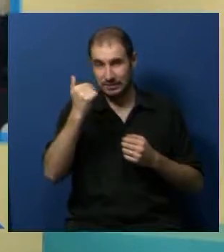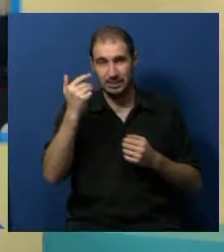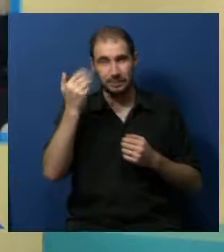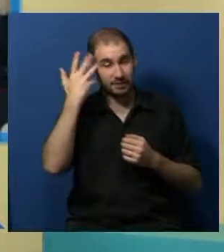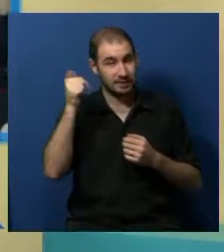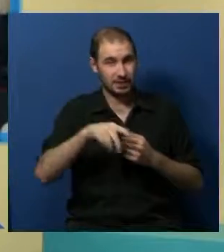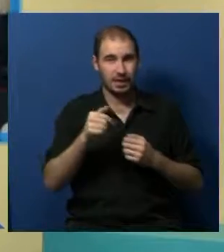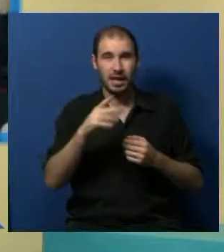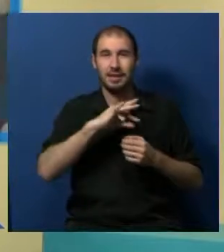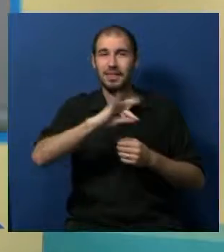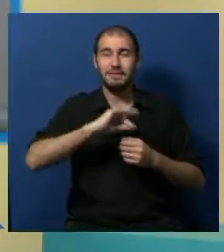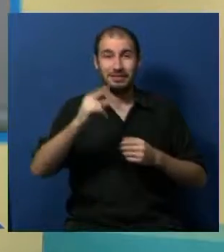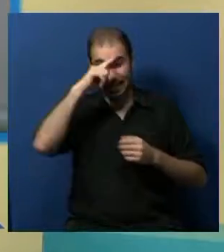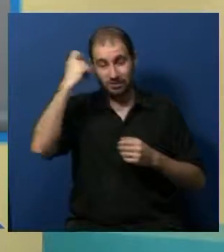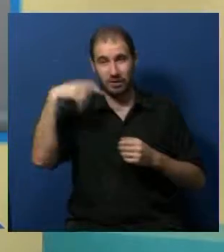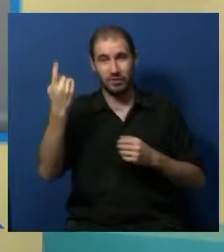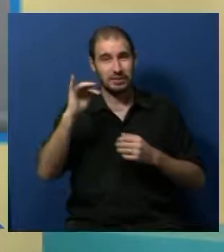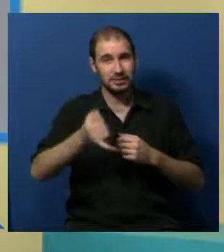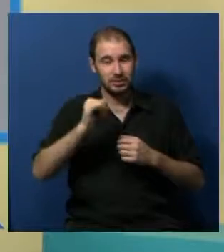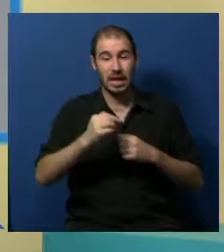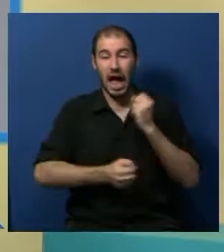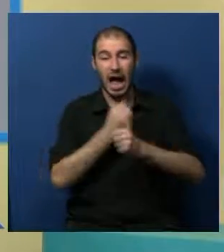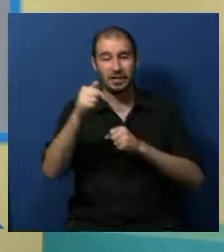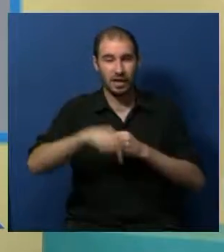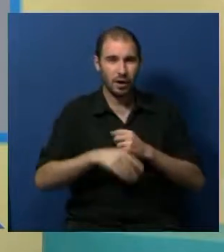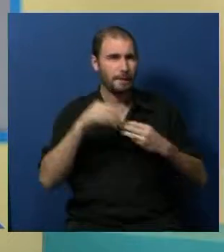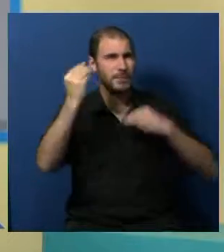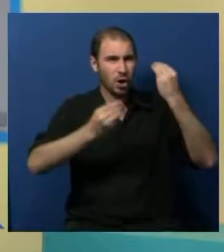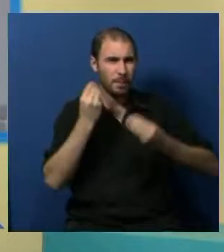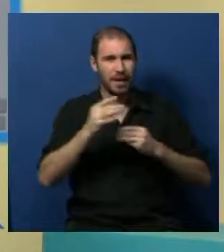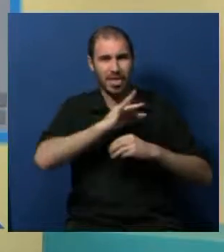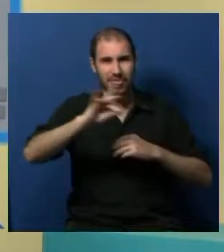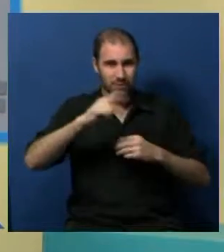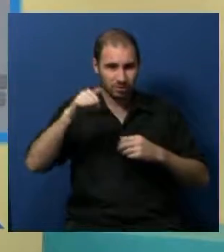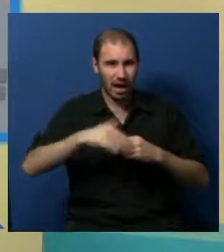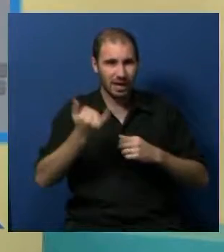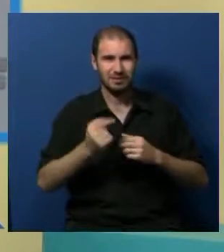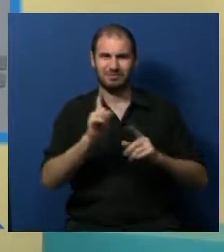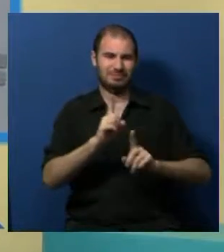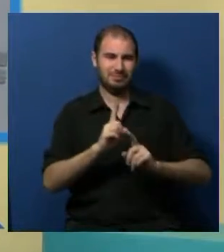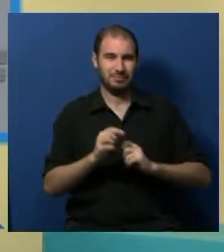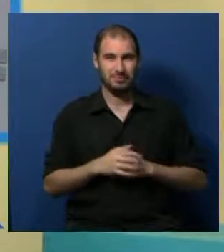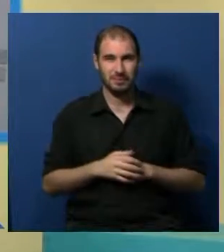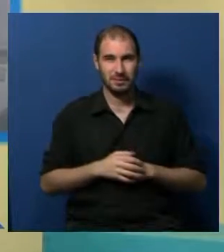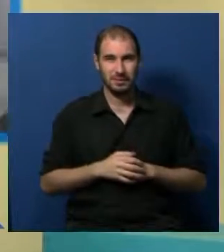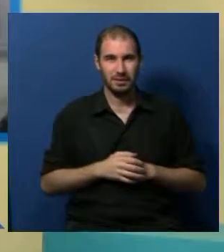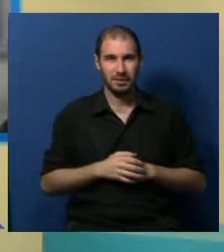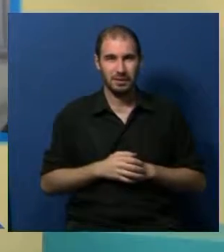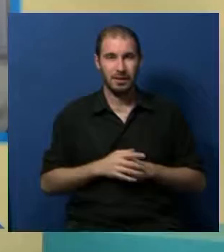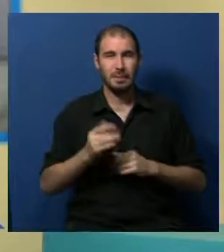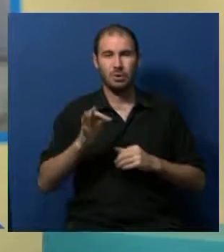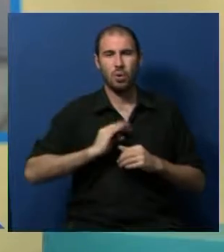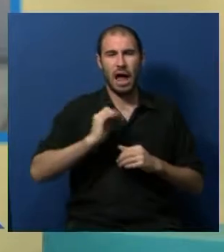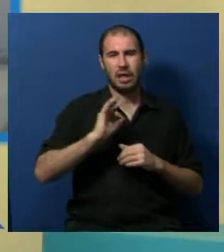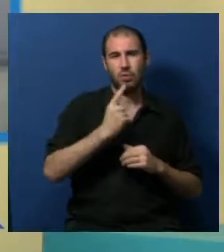optando por endeudarse con el exterior. A día de hoy, ¿es preocupante el nivel de deuda que tenemos? No. Dentro de 1 o 2